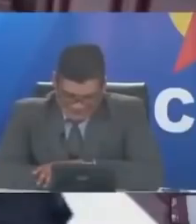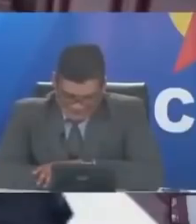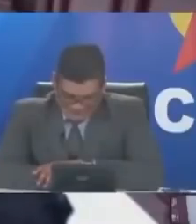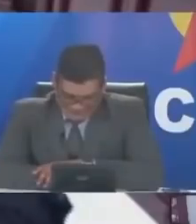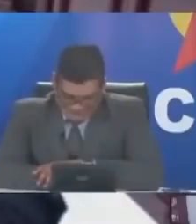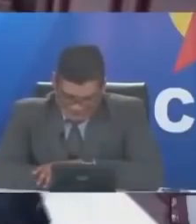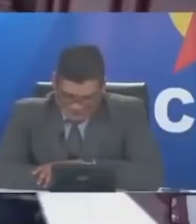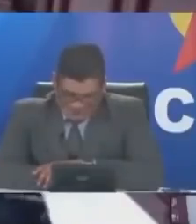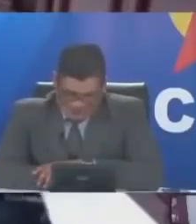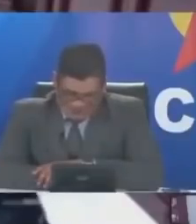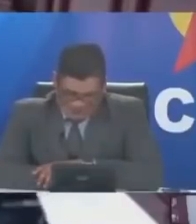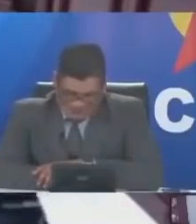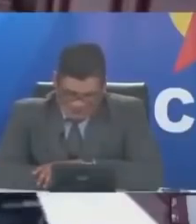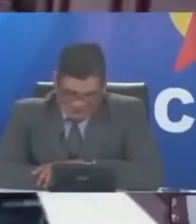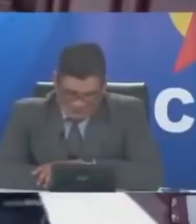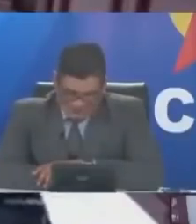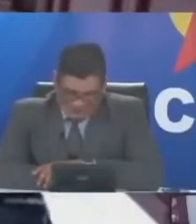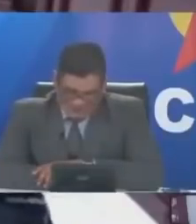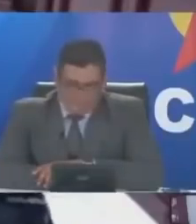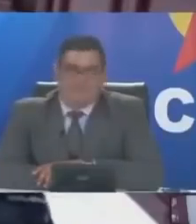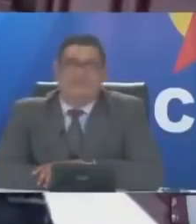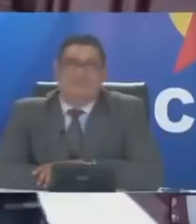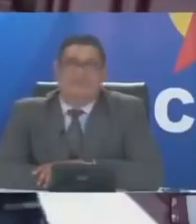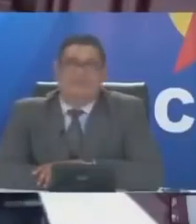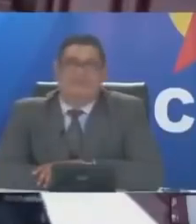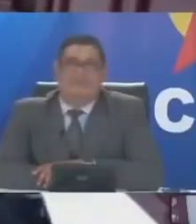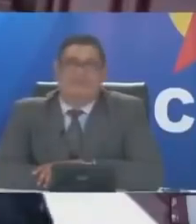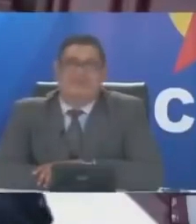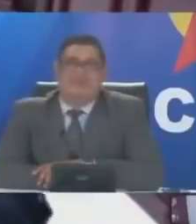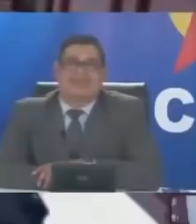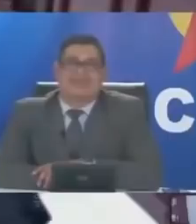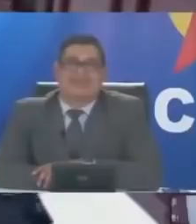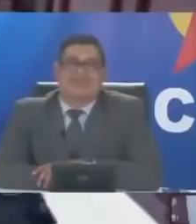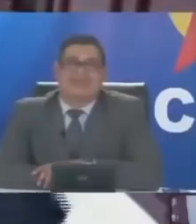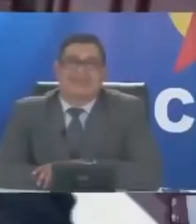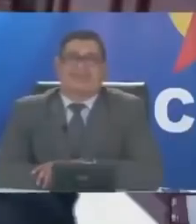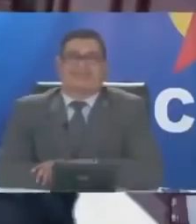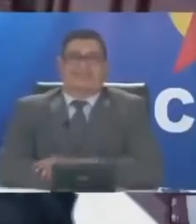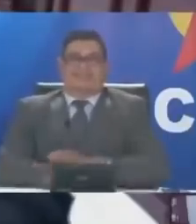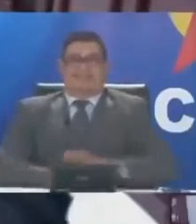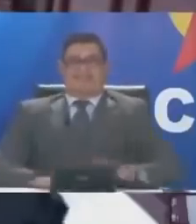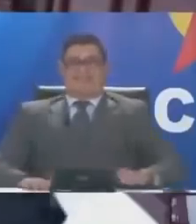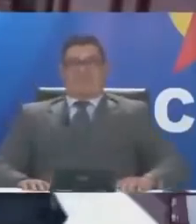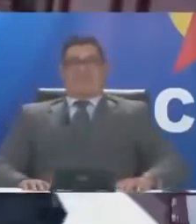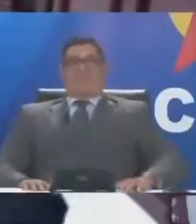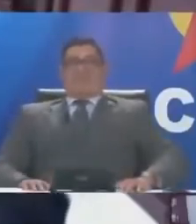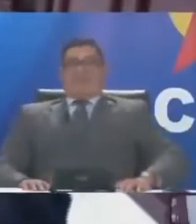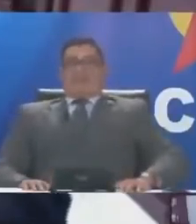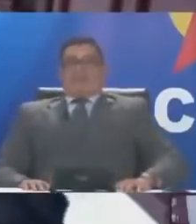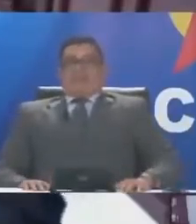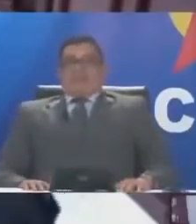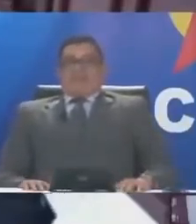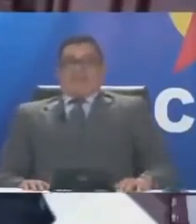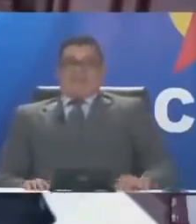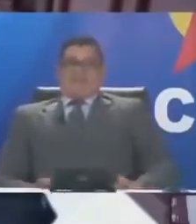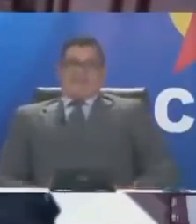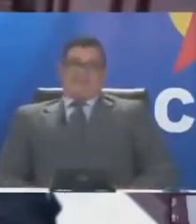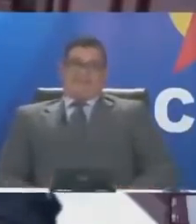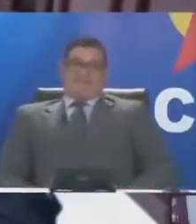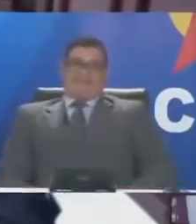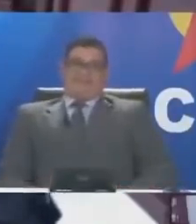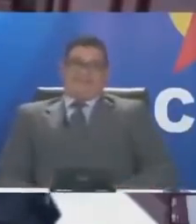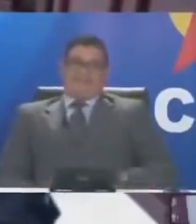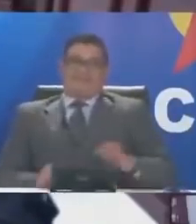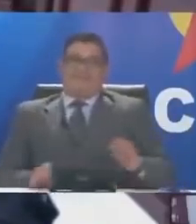favor no podemos entrar antagónicamente yo por eso hoy públicamente le agradezco a usted porque sabe que el aprecio sabe que le tengo alta estima